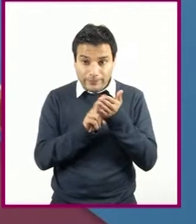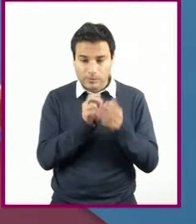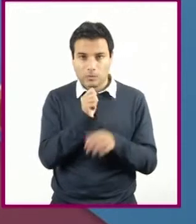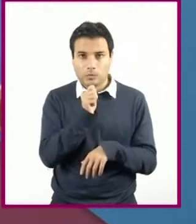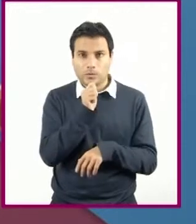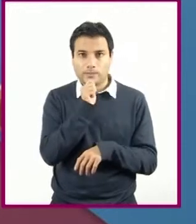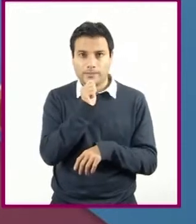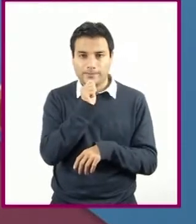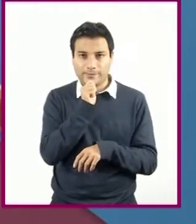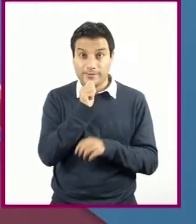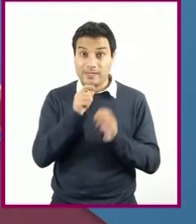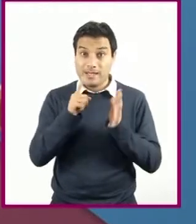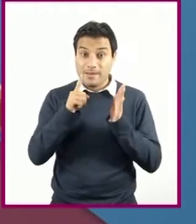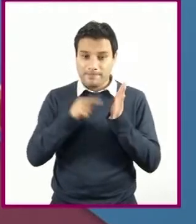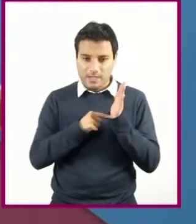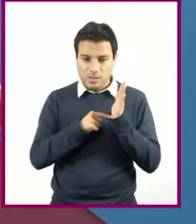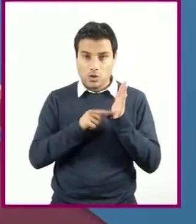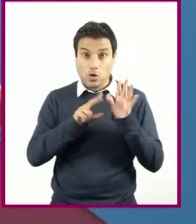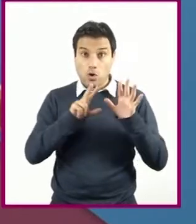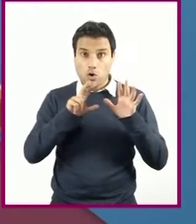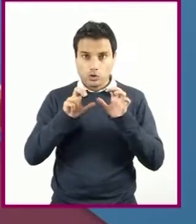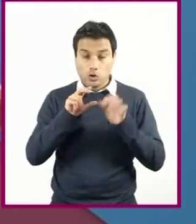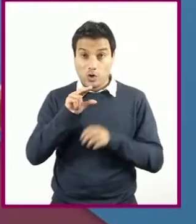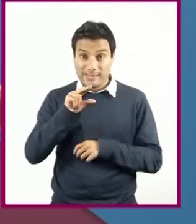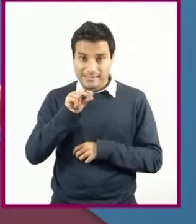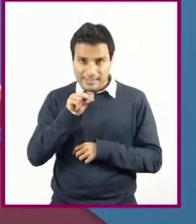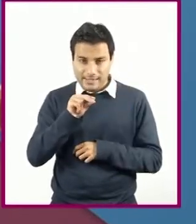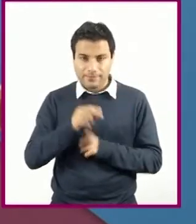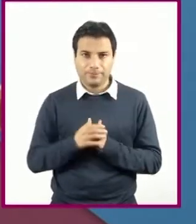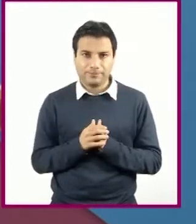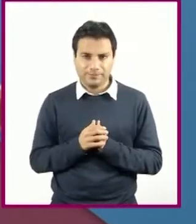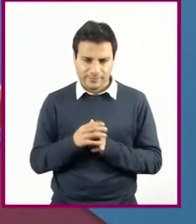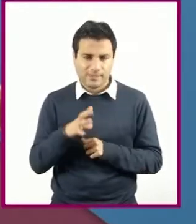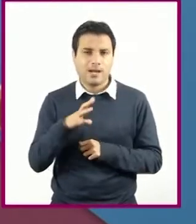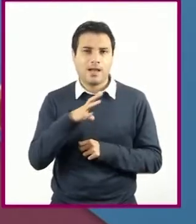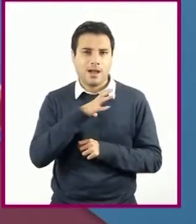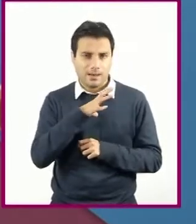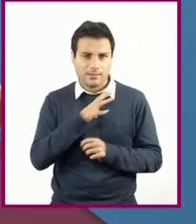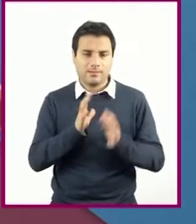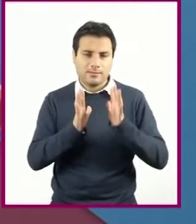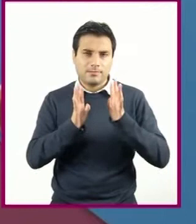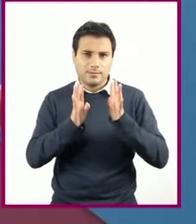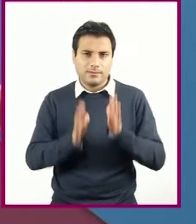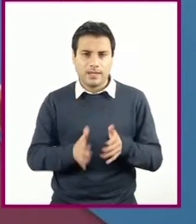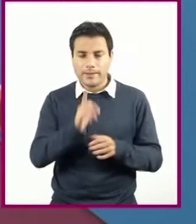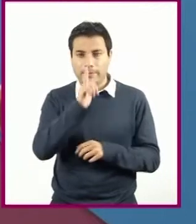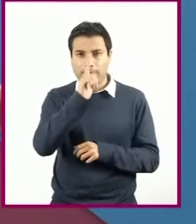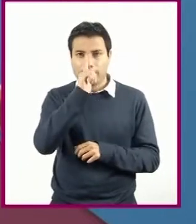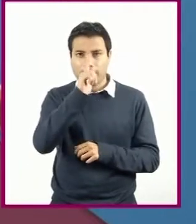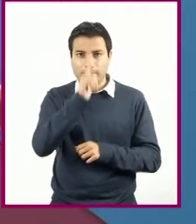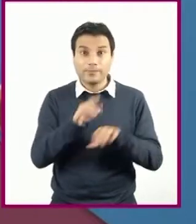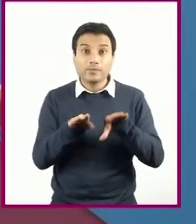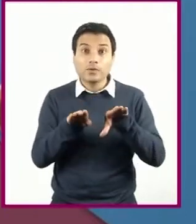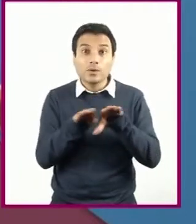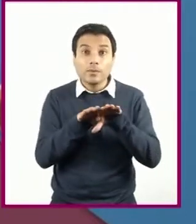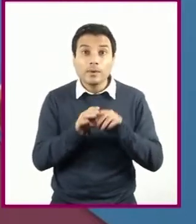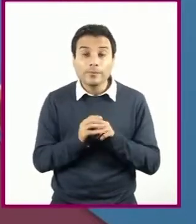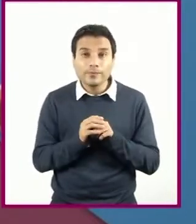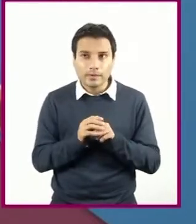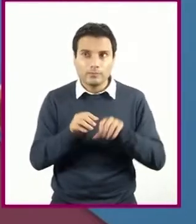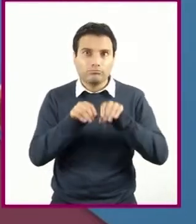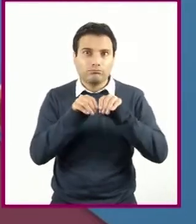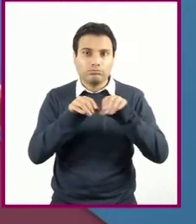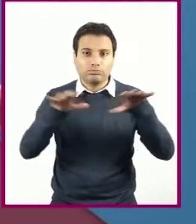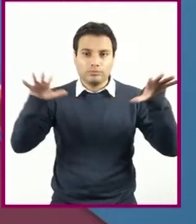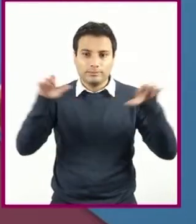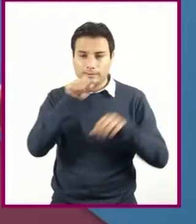el decenio de 1880 se podía contar ya con la generación de electricidad a gran escala y con el motor